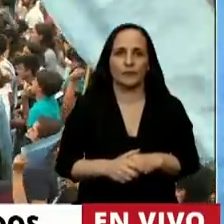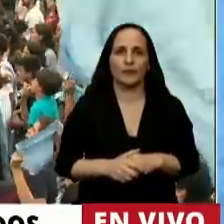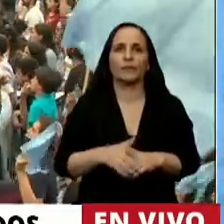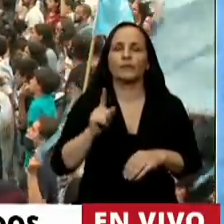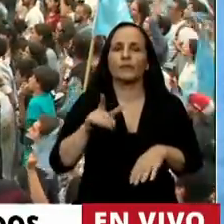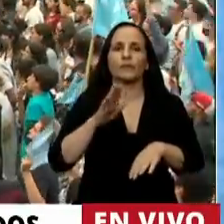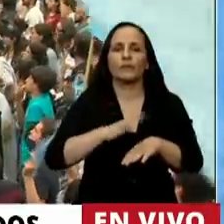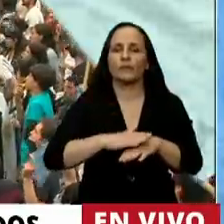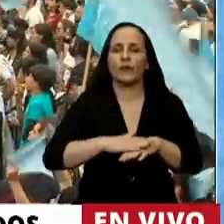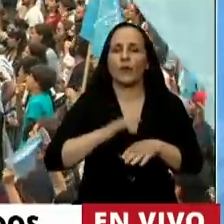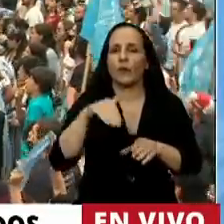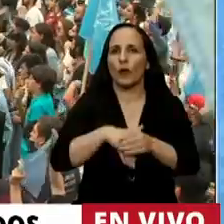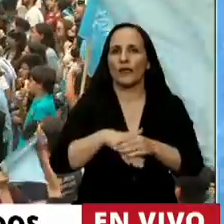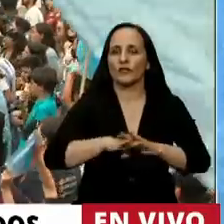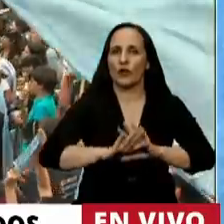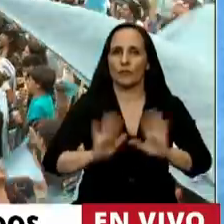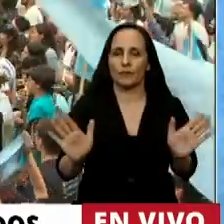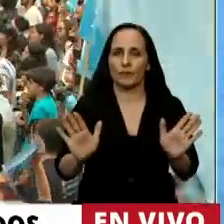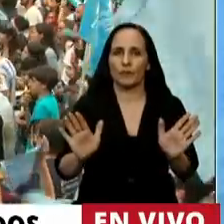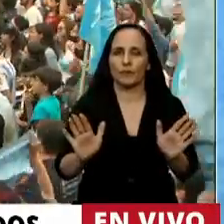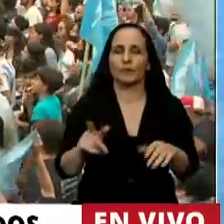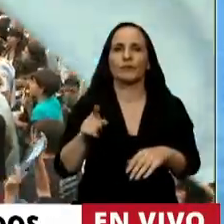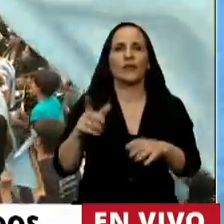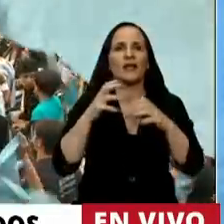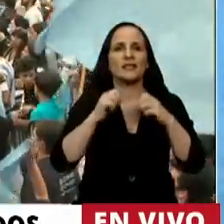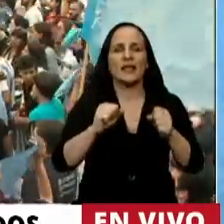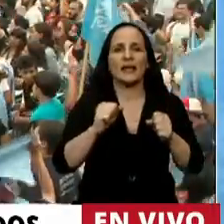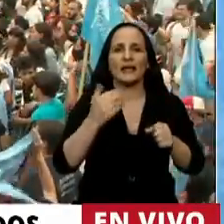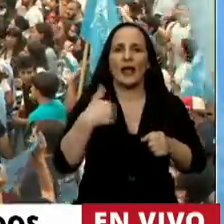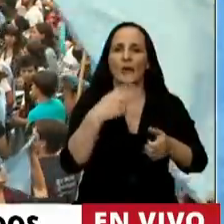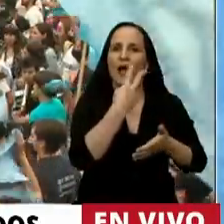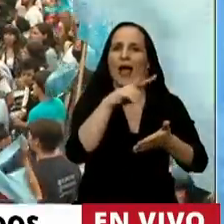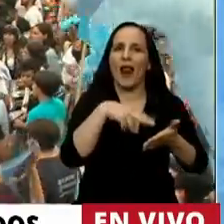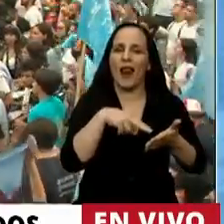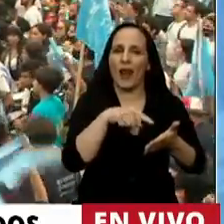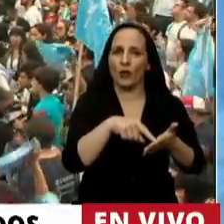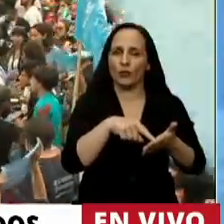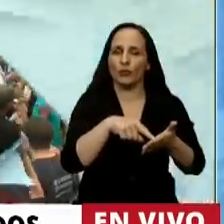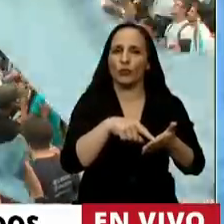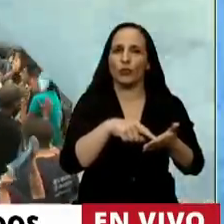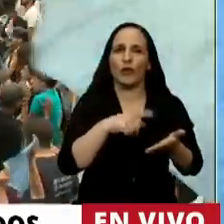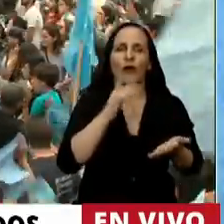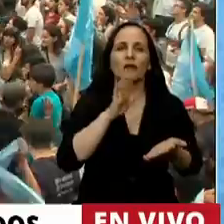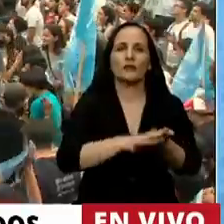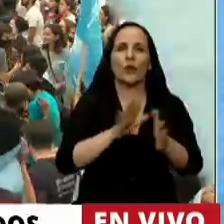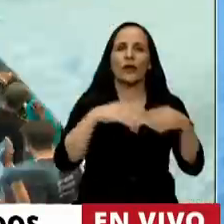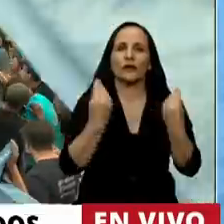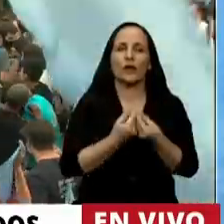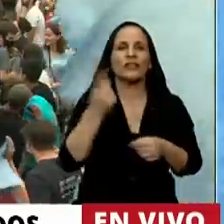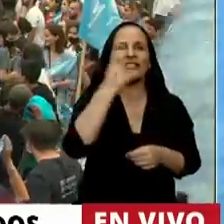Se cierra la votación por secretaría. Se dará lectura del